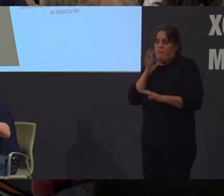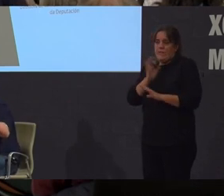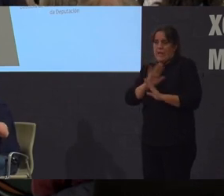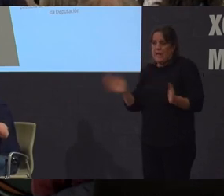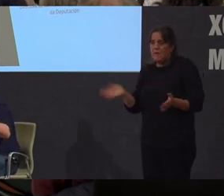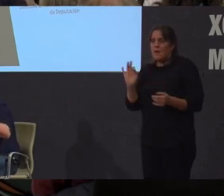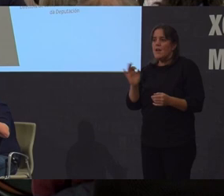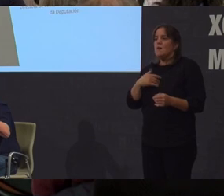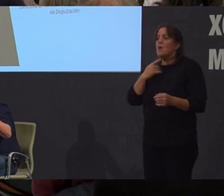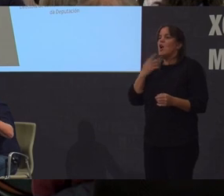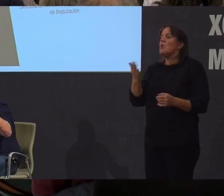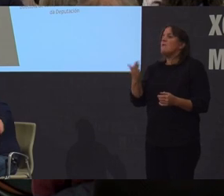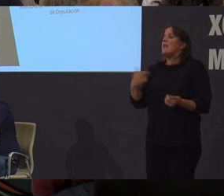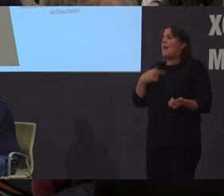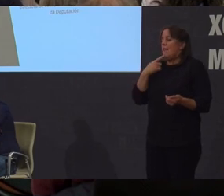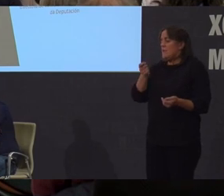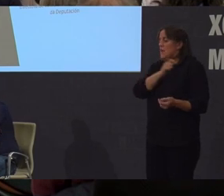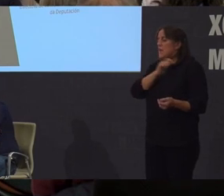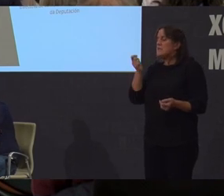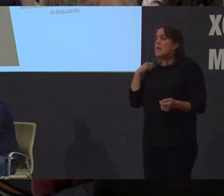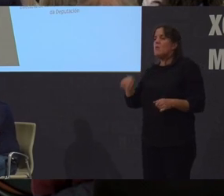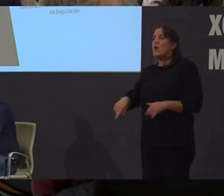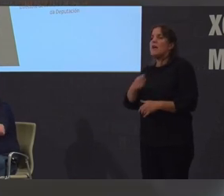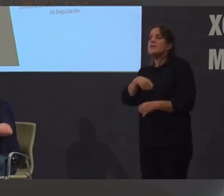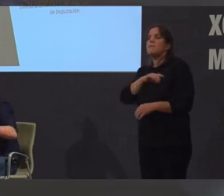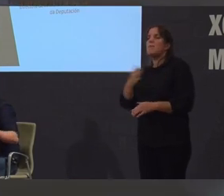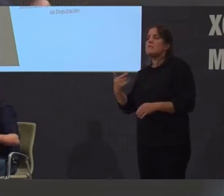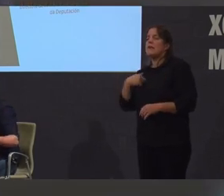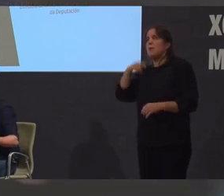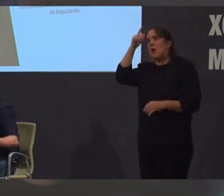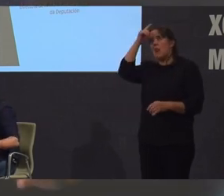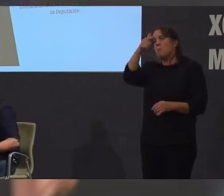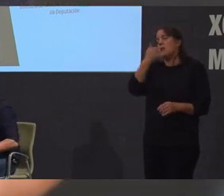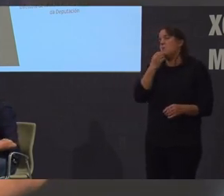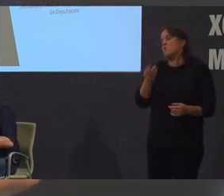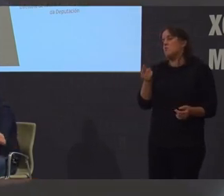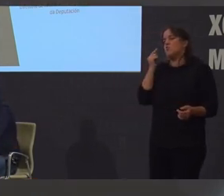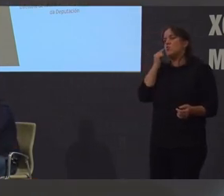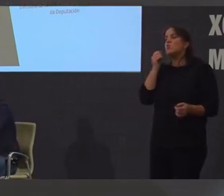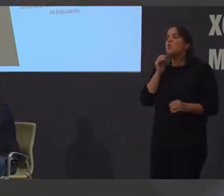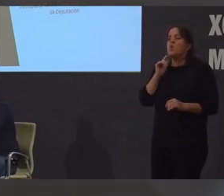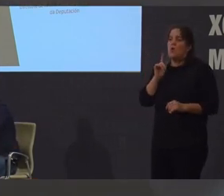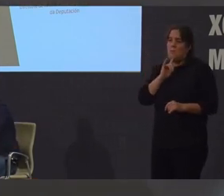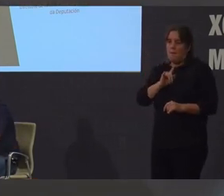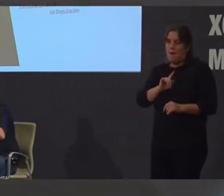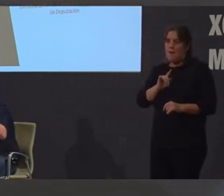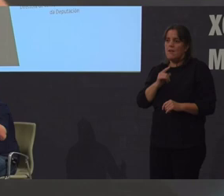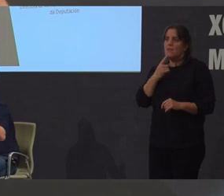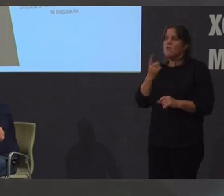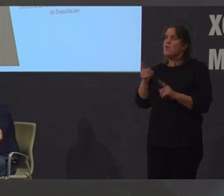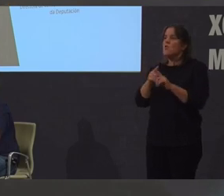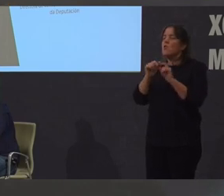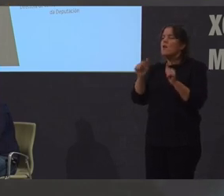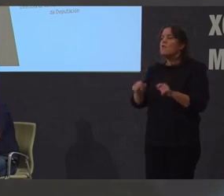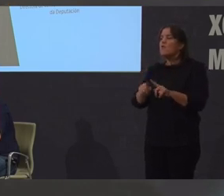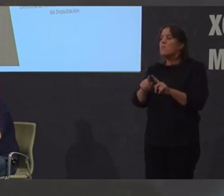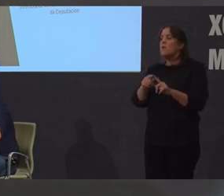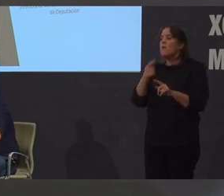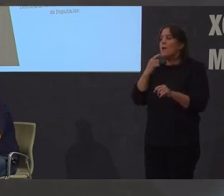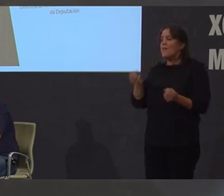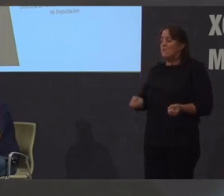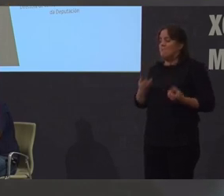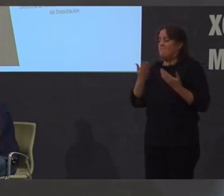si es con trabajo esclavo español, pero si es con trabajo esclavo de Auschwitz, pues suena mal. Entonces, es una manera de traerlo, ¿no?, para que a la